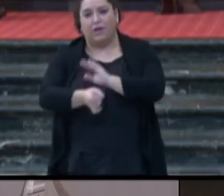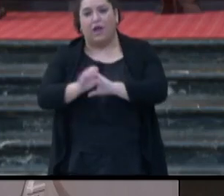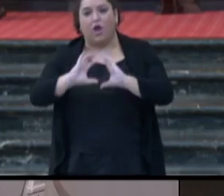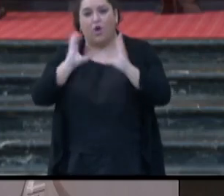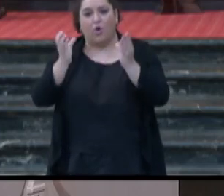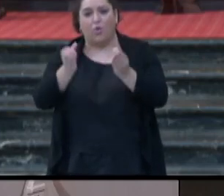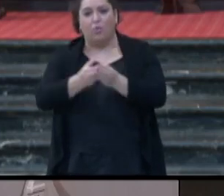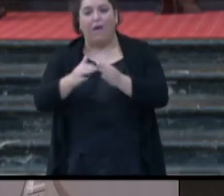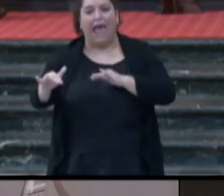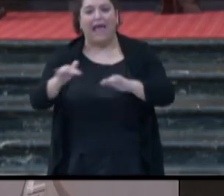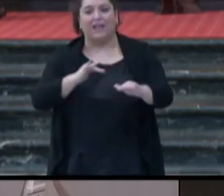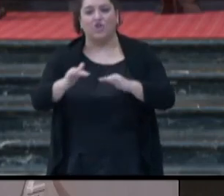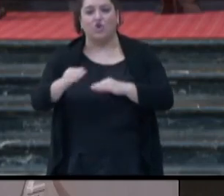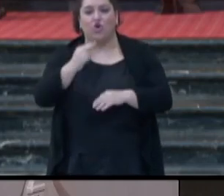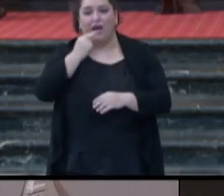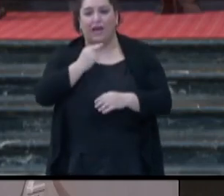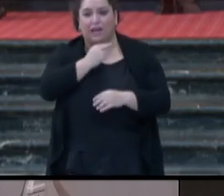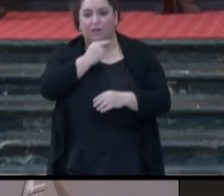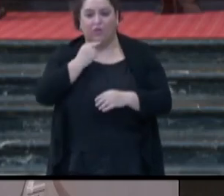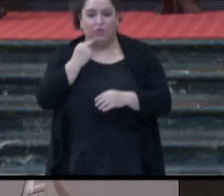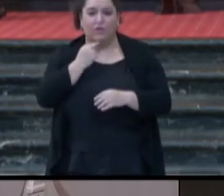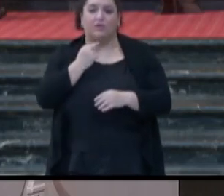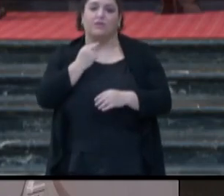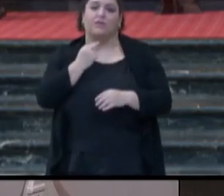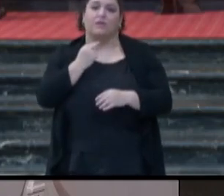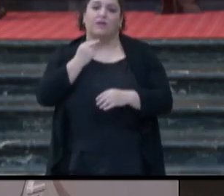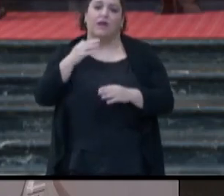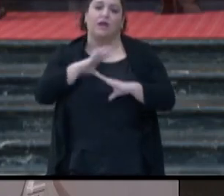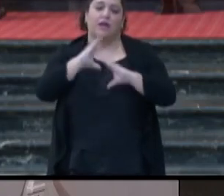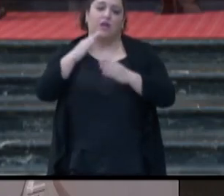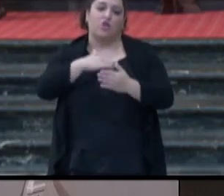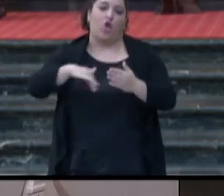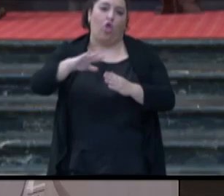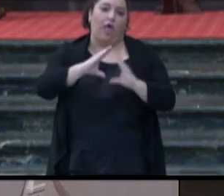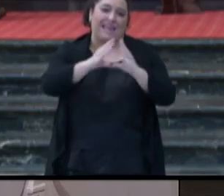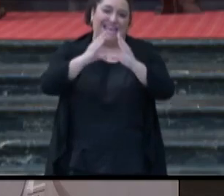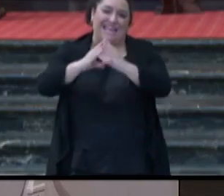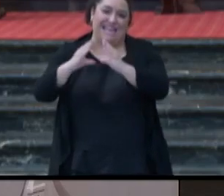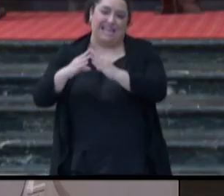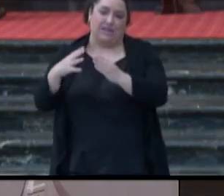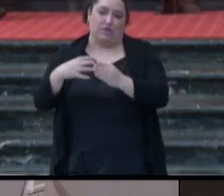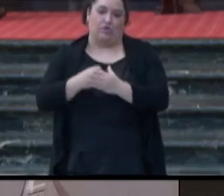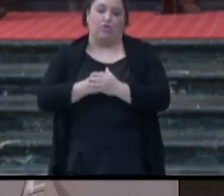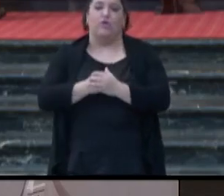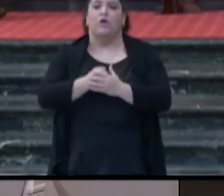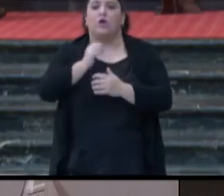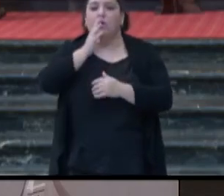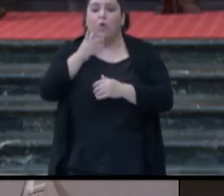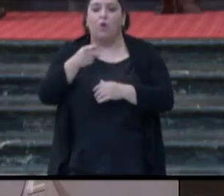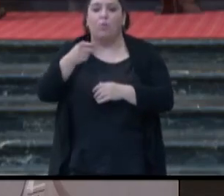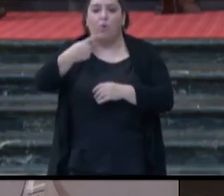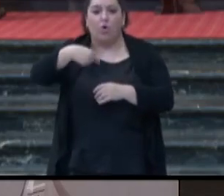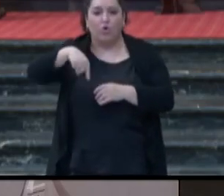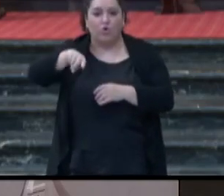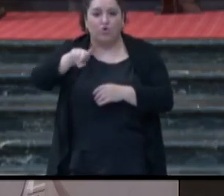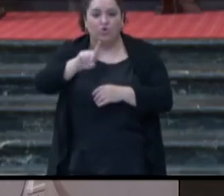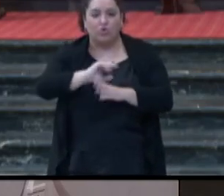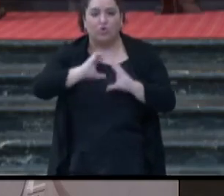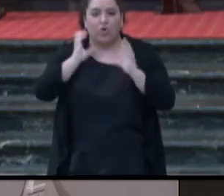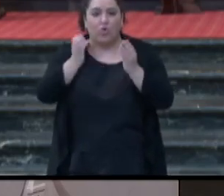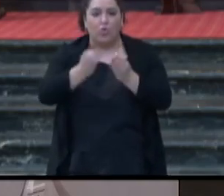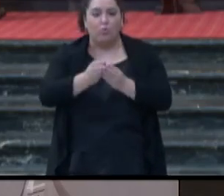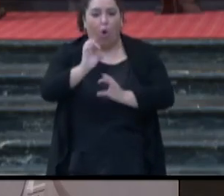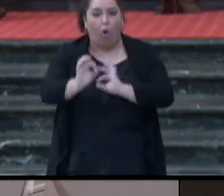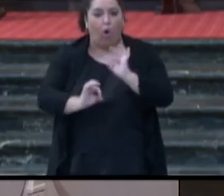católica en toda la diócesis y en todas las parroquias porque sois los gicos de la parroquia